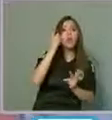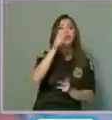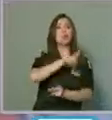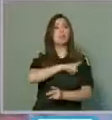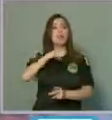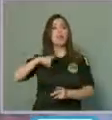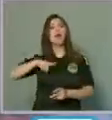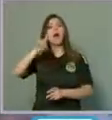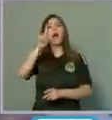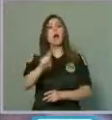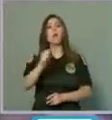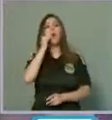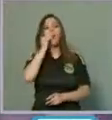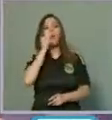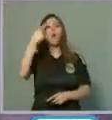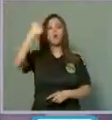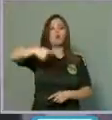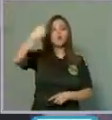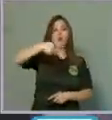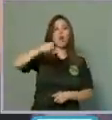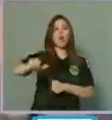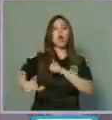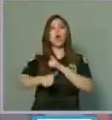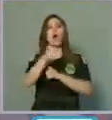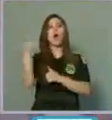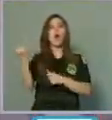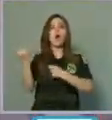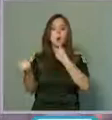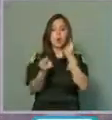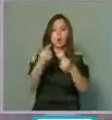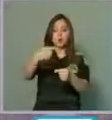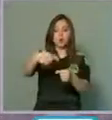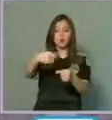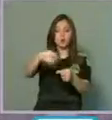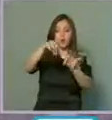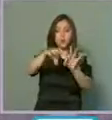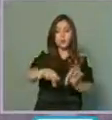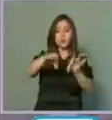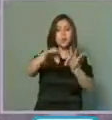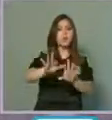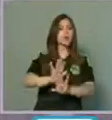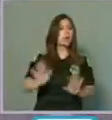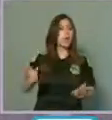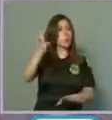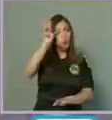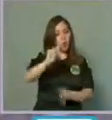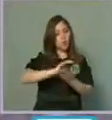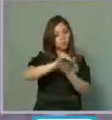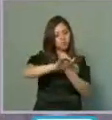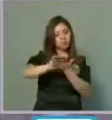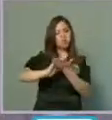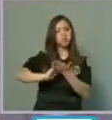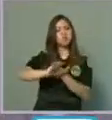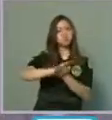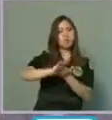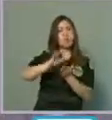chorro del agua. Mucha gente agarra y las pela y no es suficiente porque esa fruta venía... ¿no? Mira,